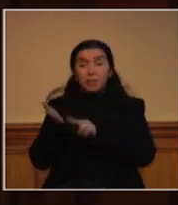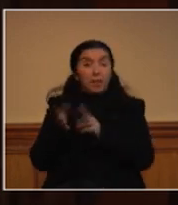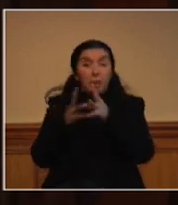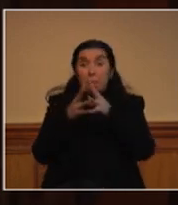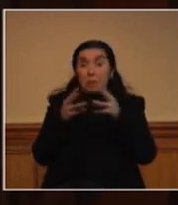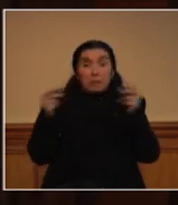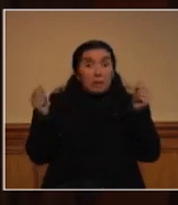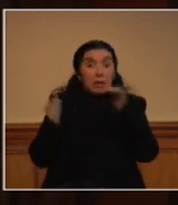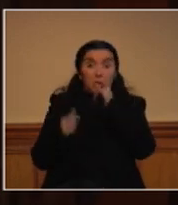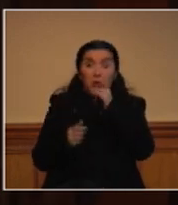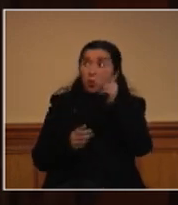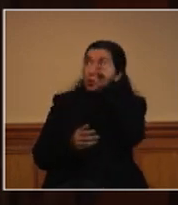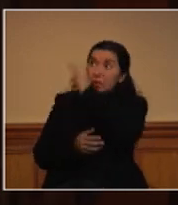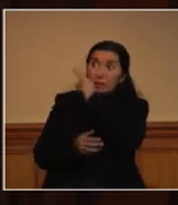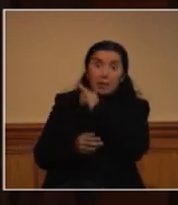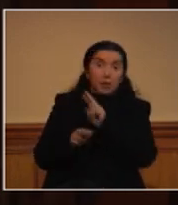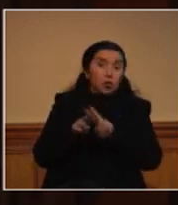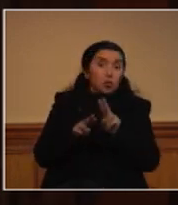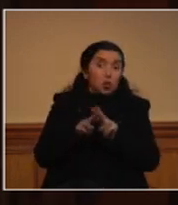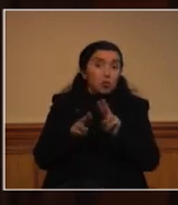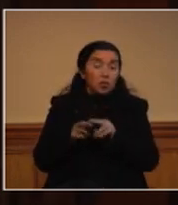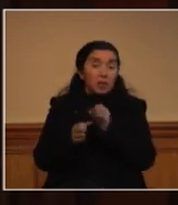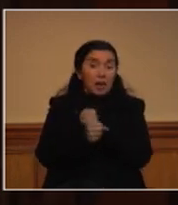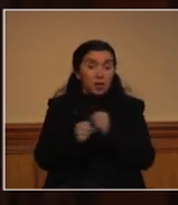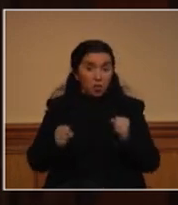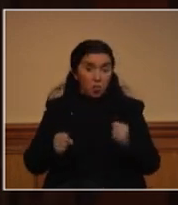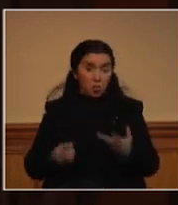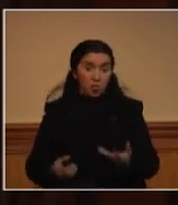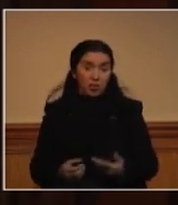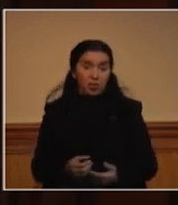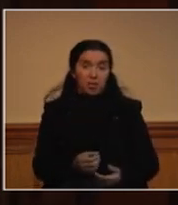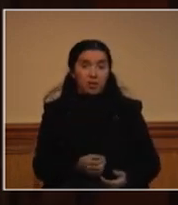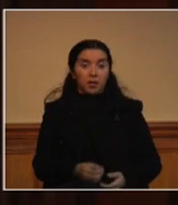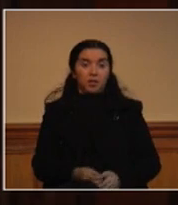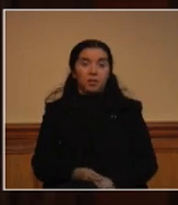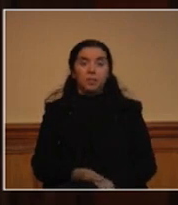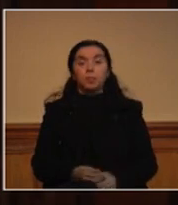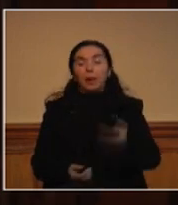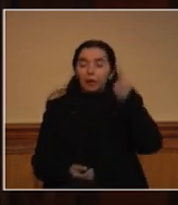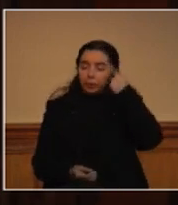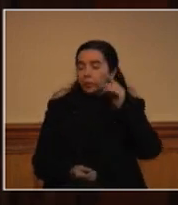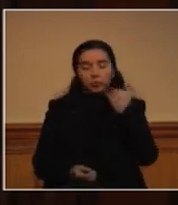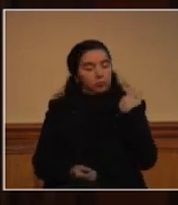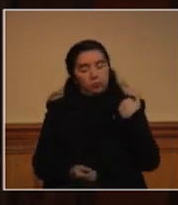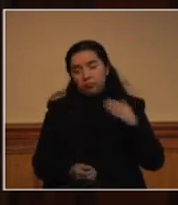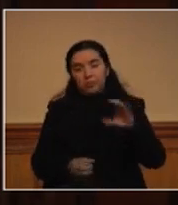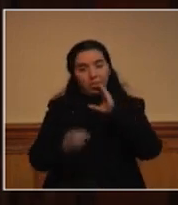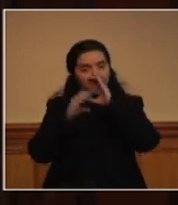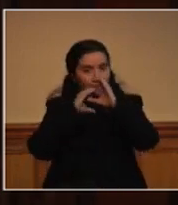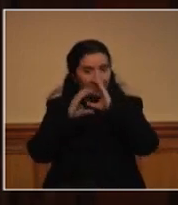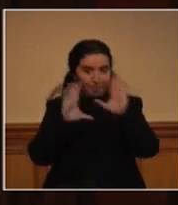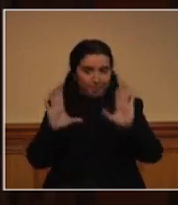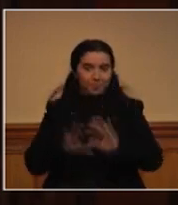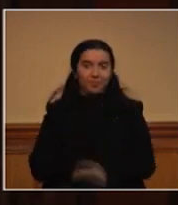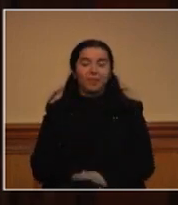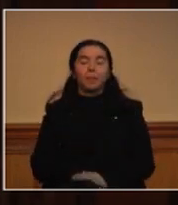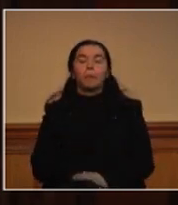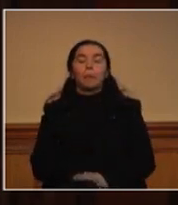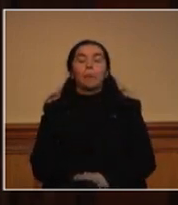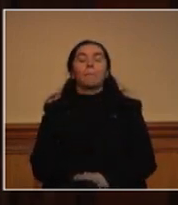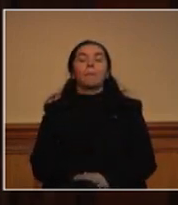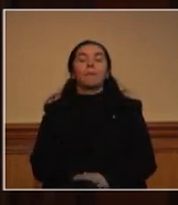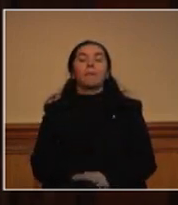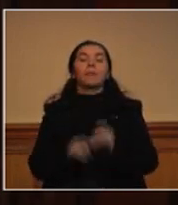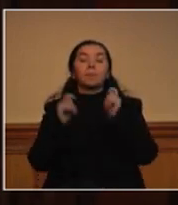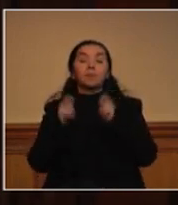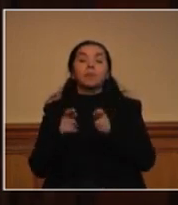tecnología. Seguramente los podríamos solucionar, pero lo vamos a suplir con la comunicación. Entonces, estas competencias emergentes las